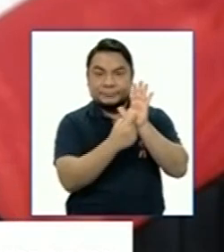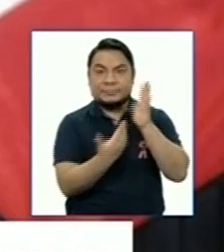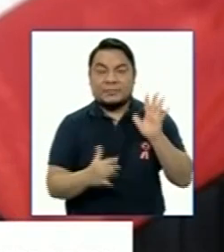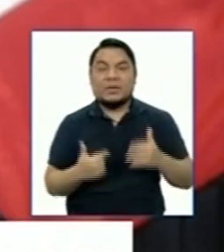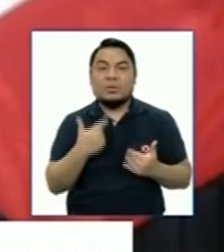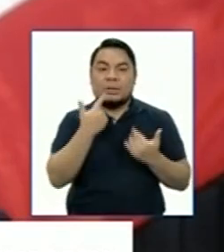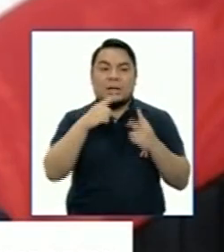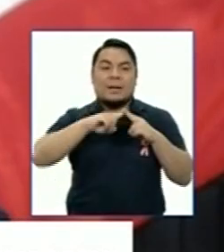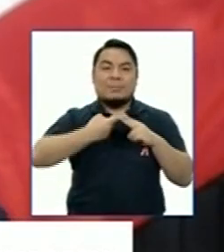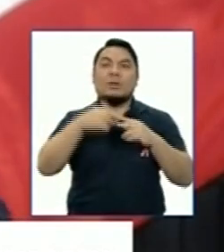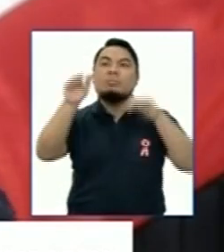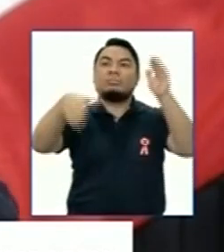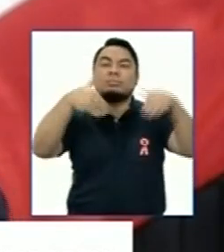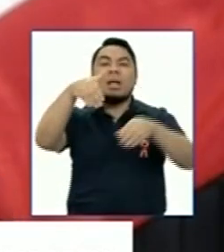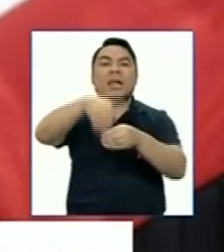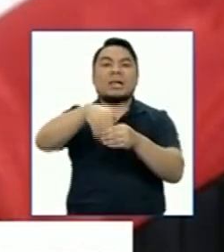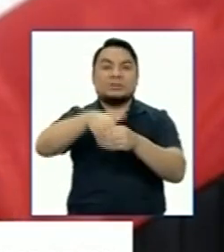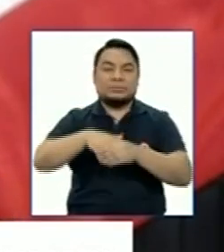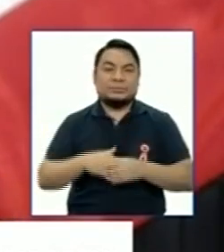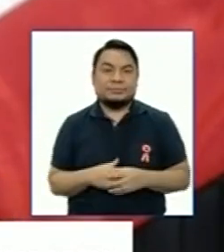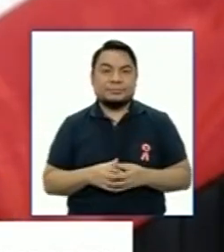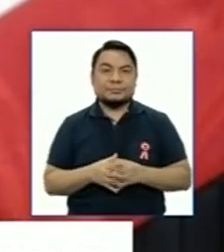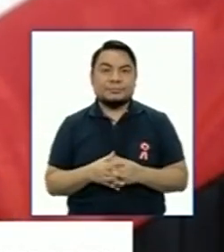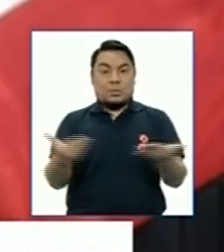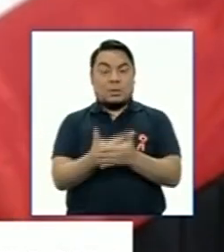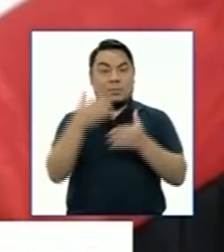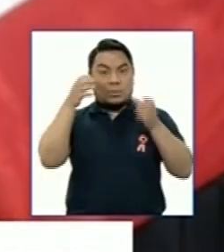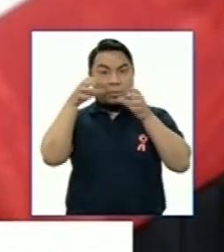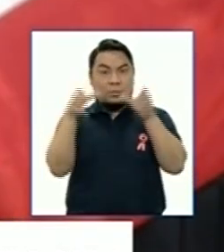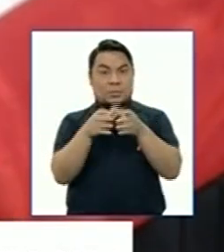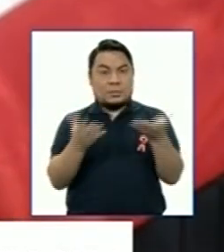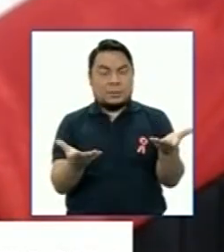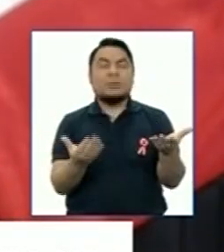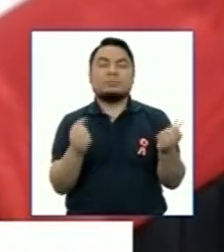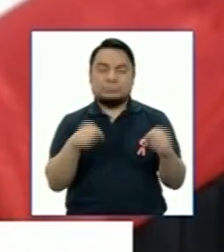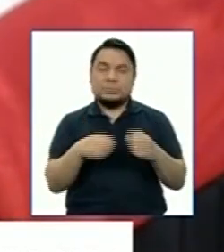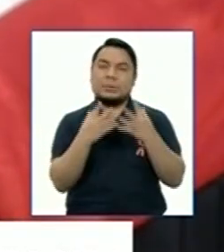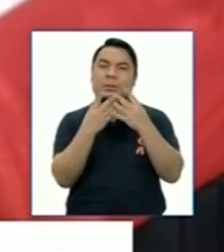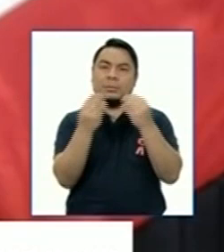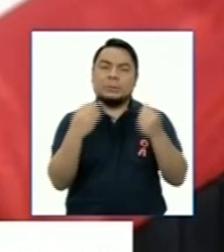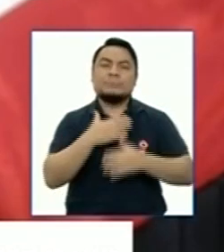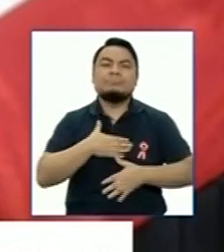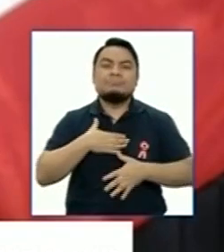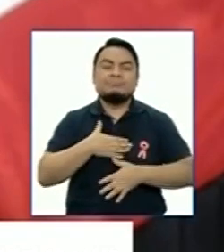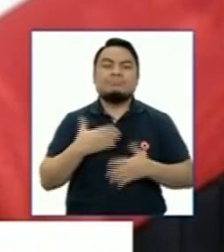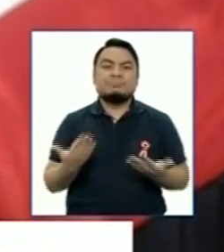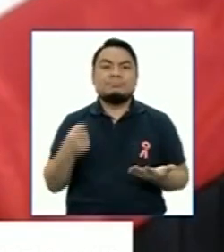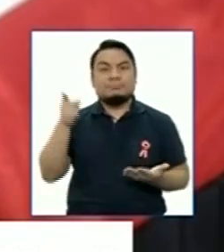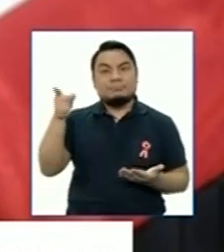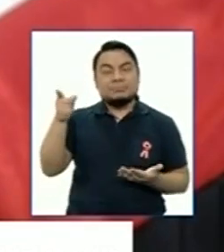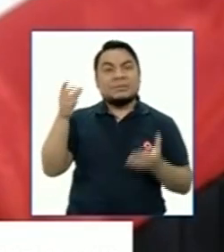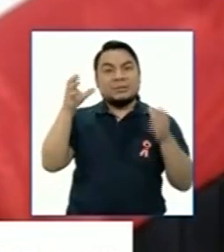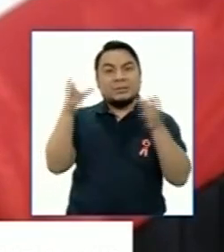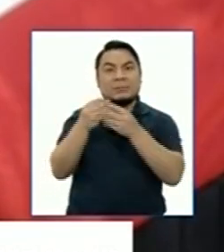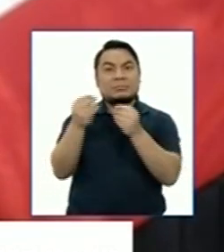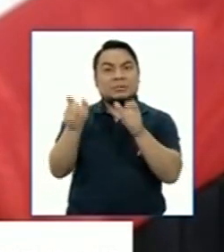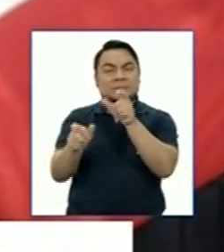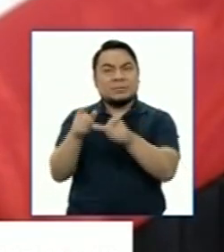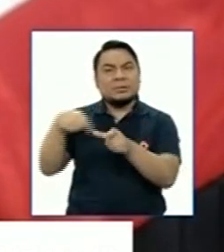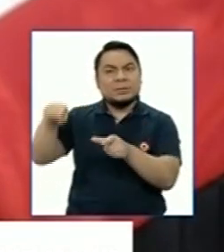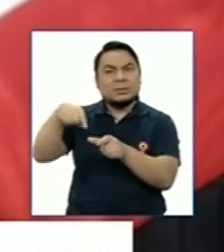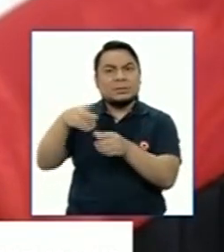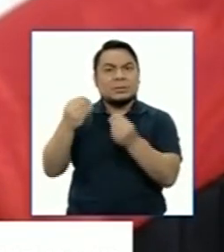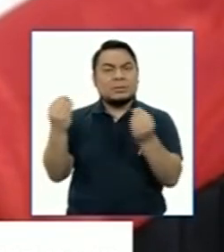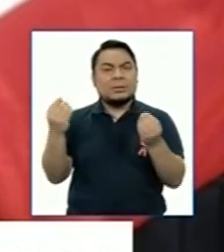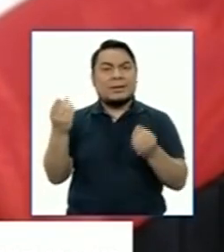ya no pensemos en la peleíta chiquita en la que estamos sino en lo que viene en el contexto más amplio